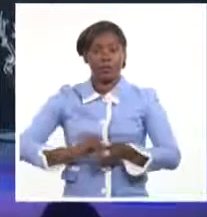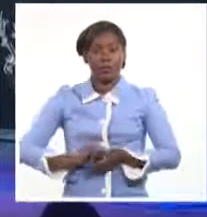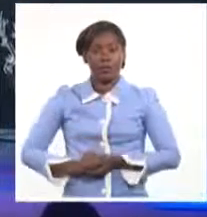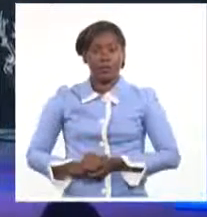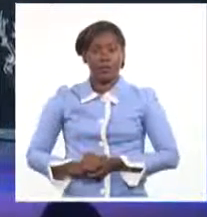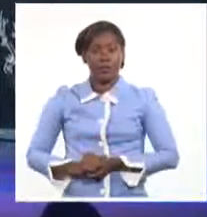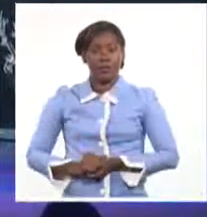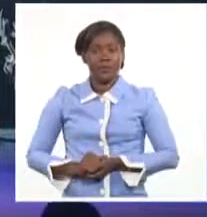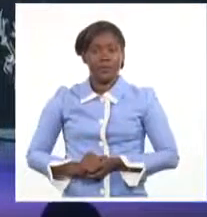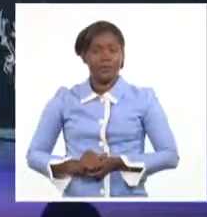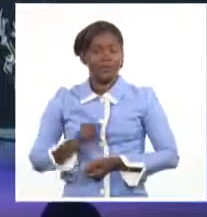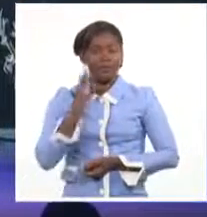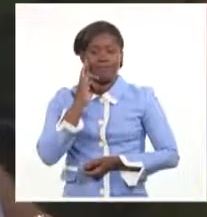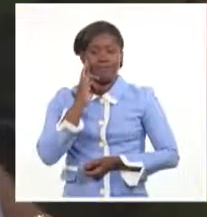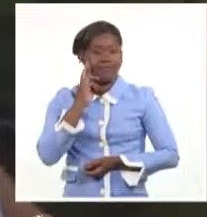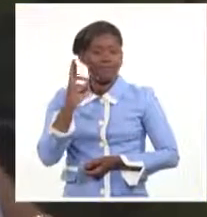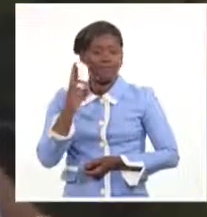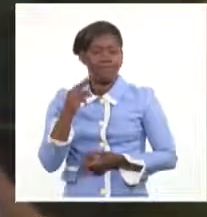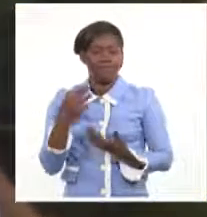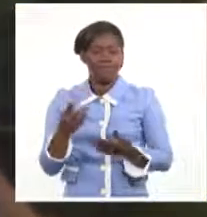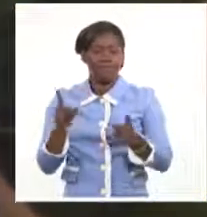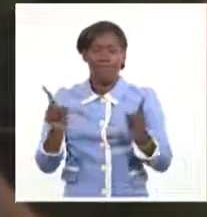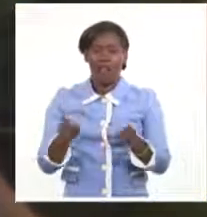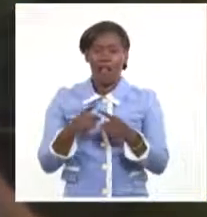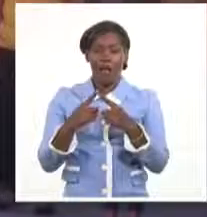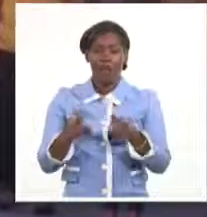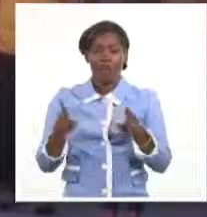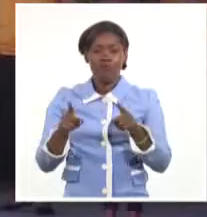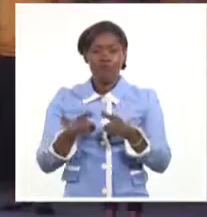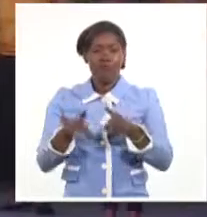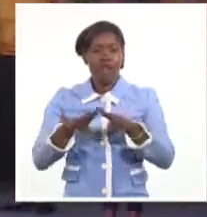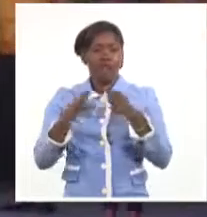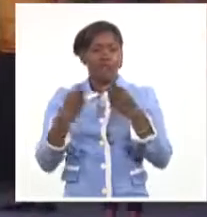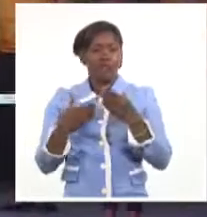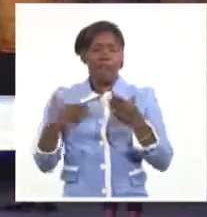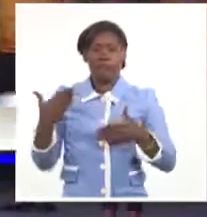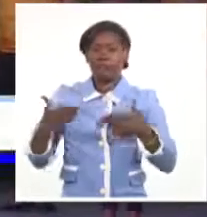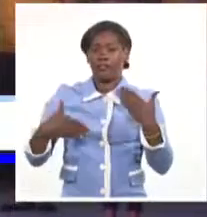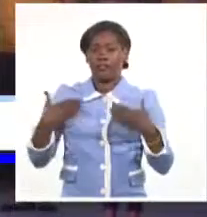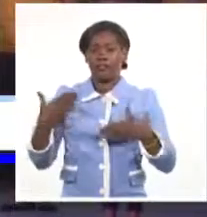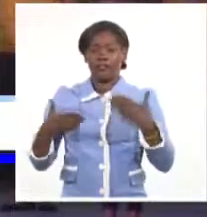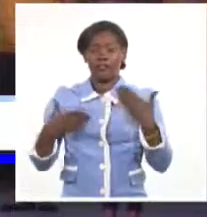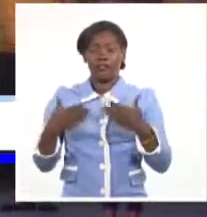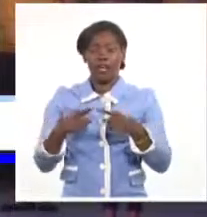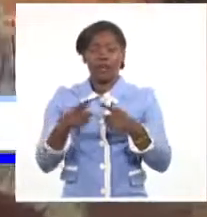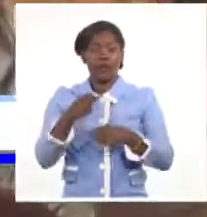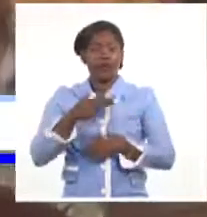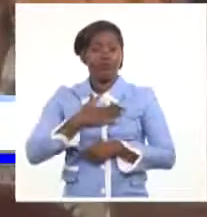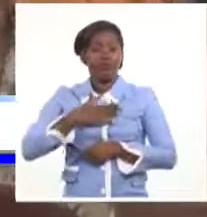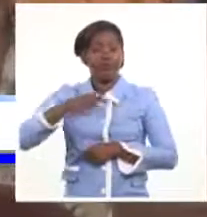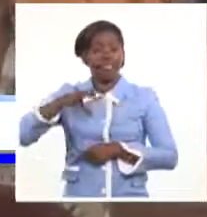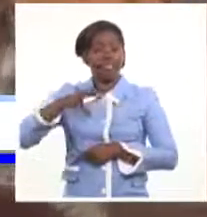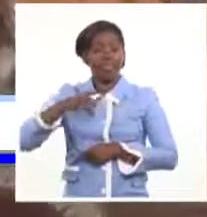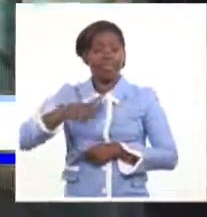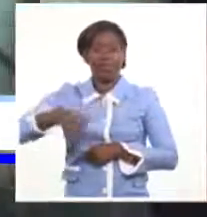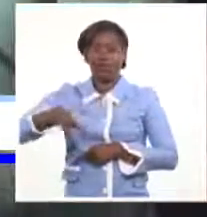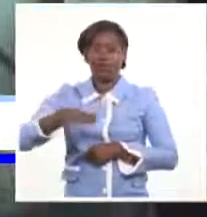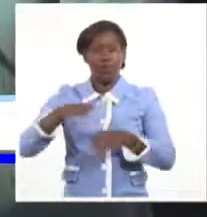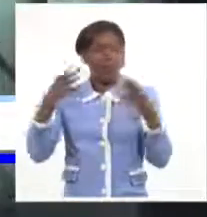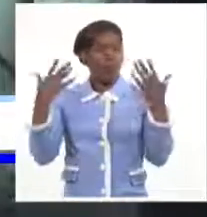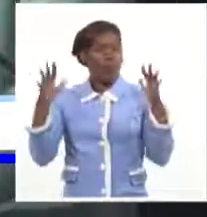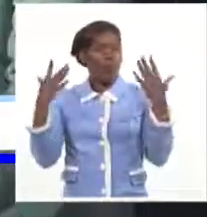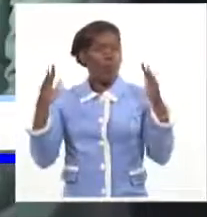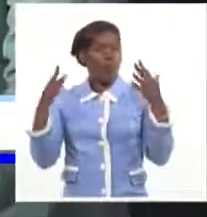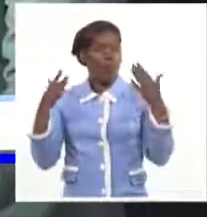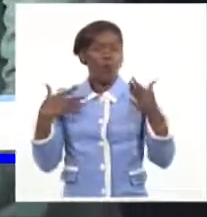Un homenaje especial al artífice de los estudios superiores en Pinar del Río, Fidel Castro, recibió los aplausos en el claustro solemne por